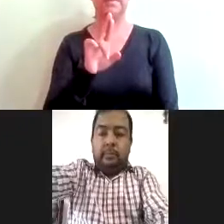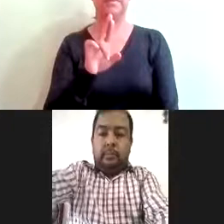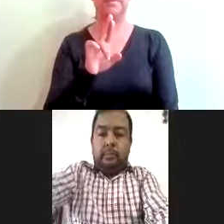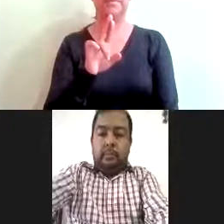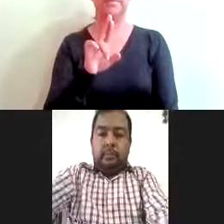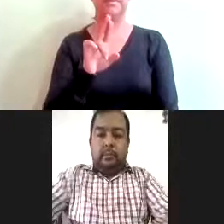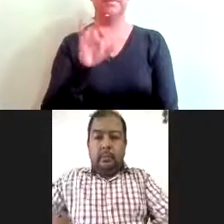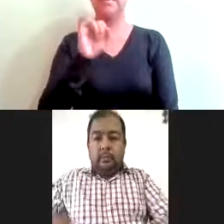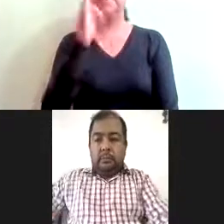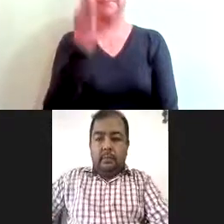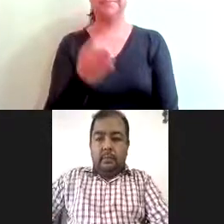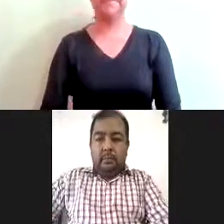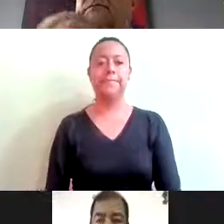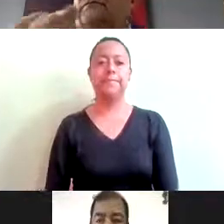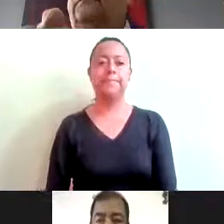Mirón en pro.